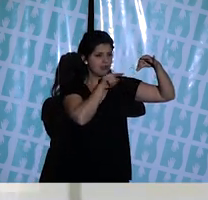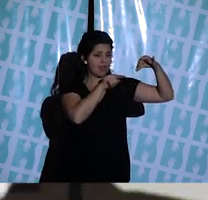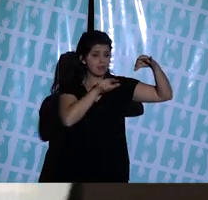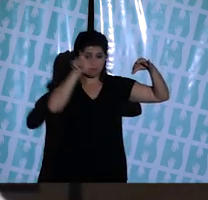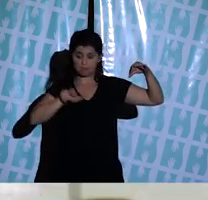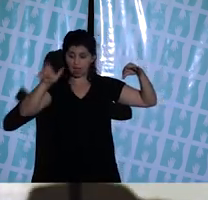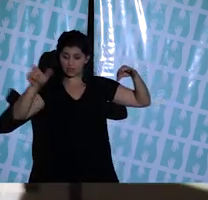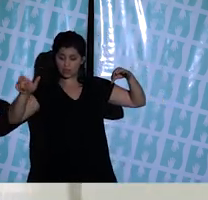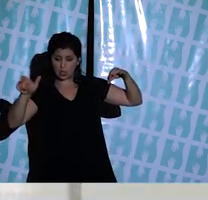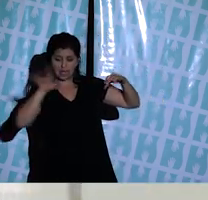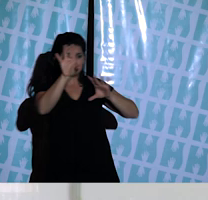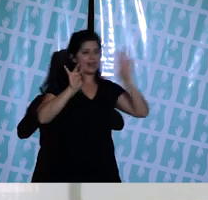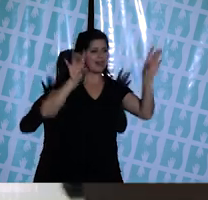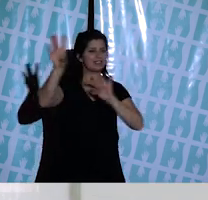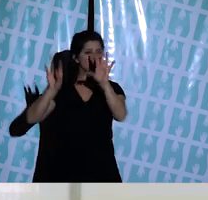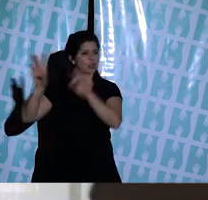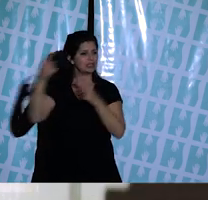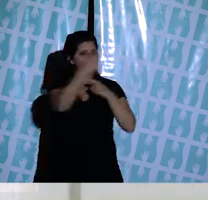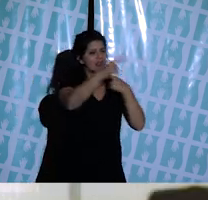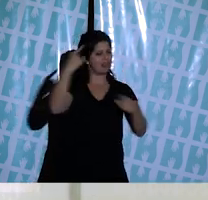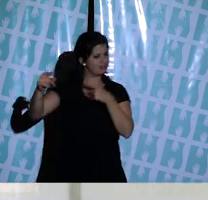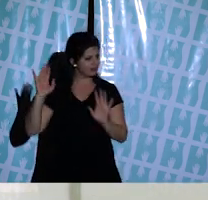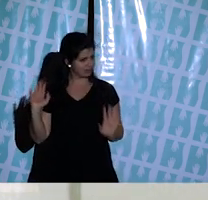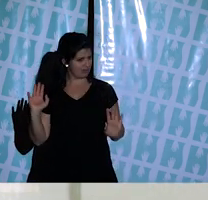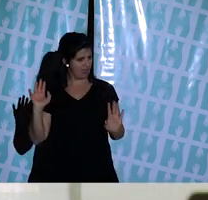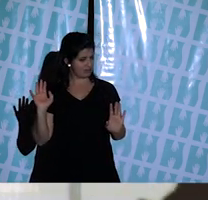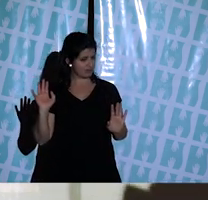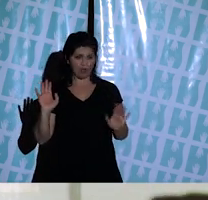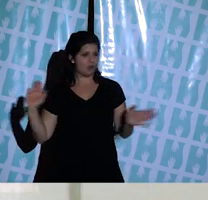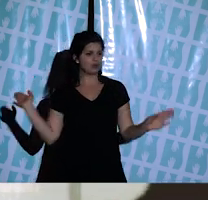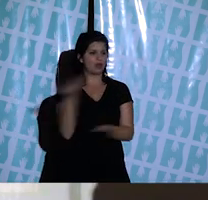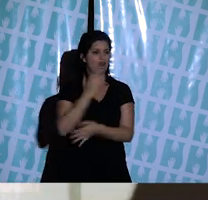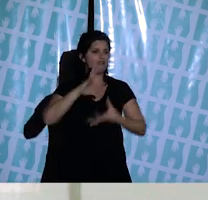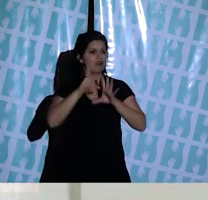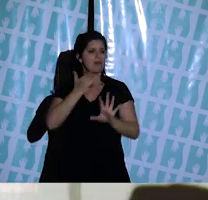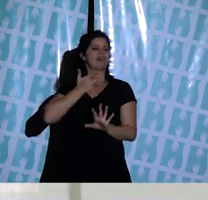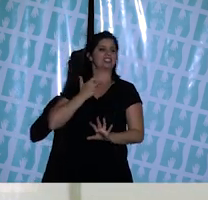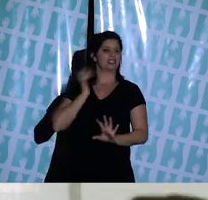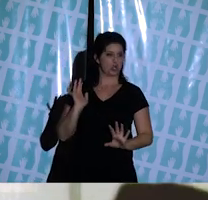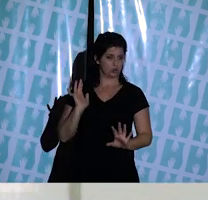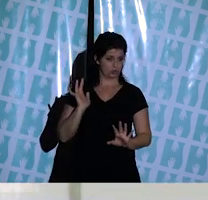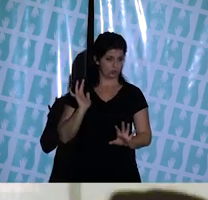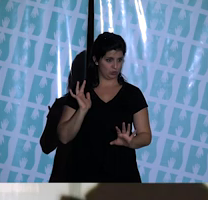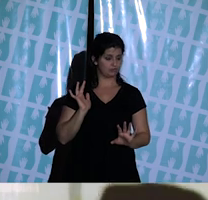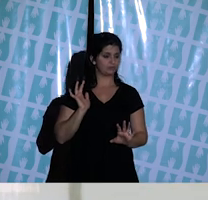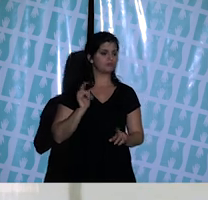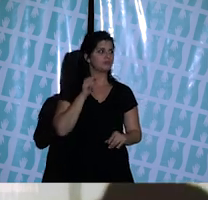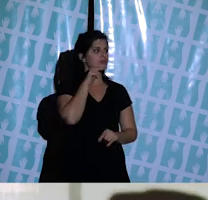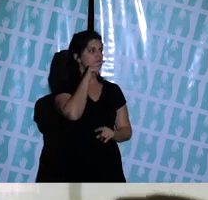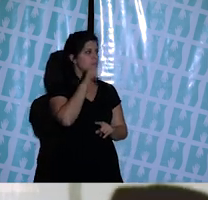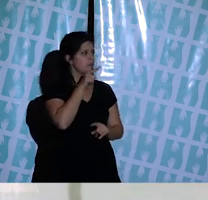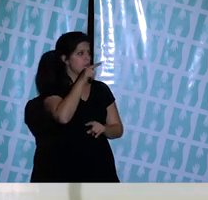elecciones en base a estas necesidades que pueden tener, están todas vinculadas a fenómenos adictivos. Y yo, por supuesto, acá en este